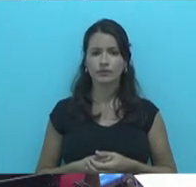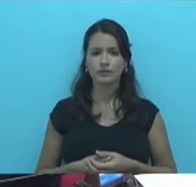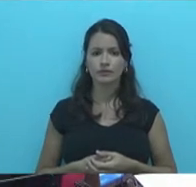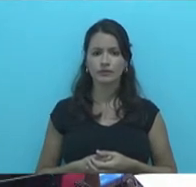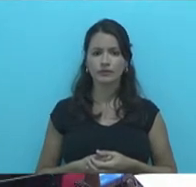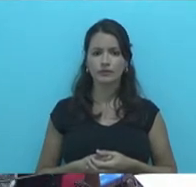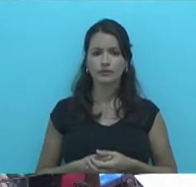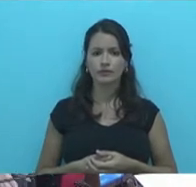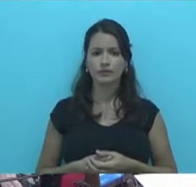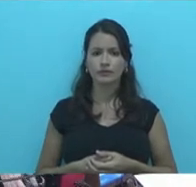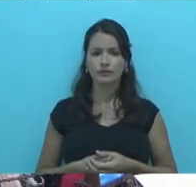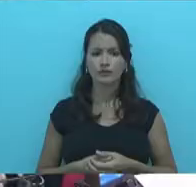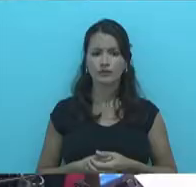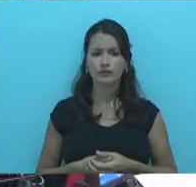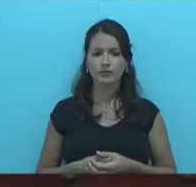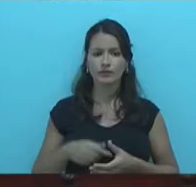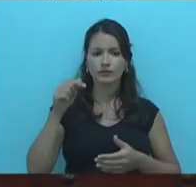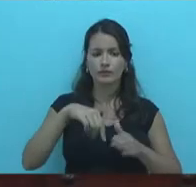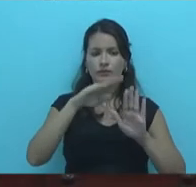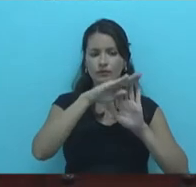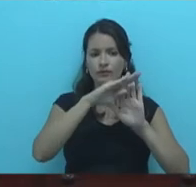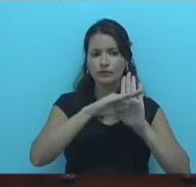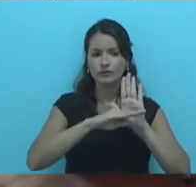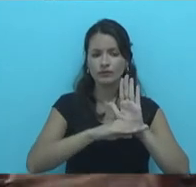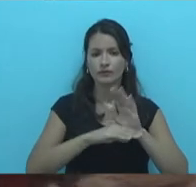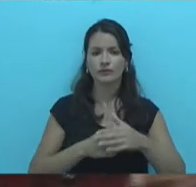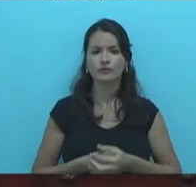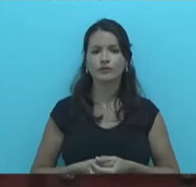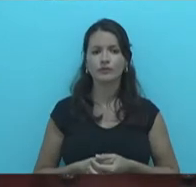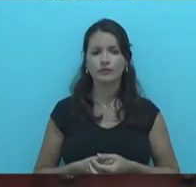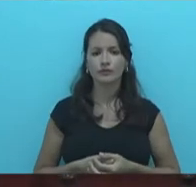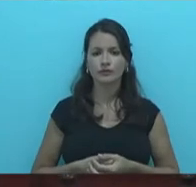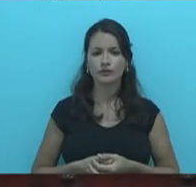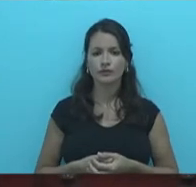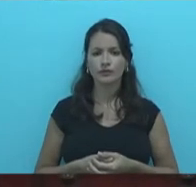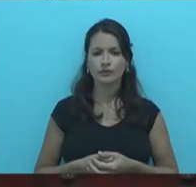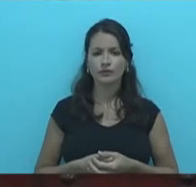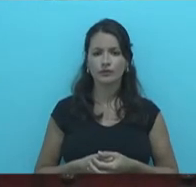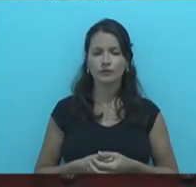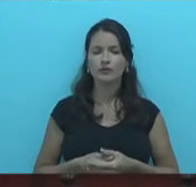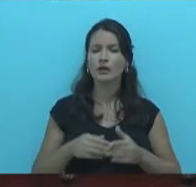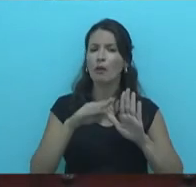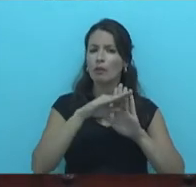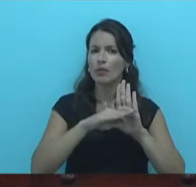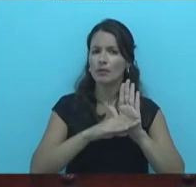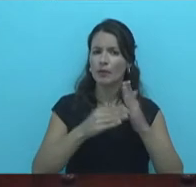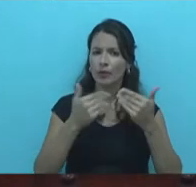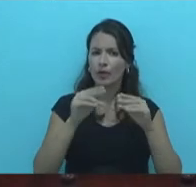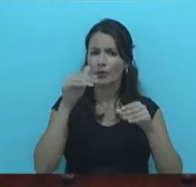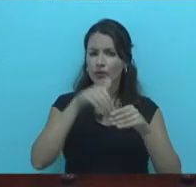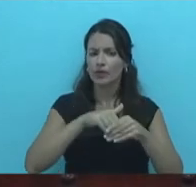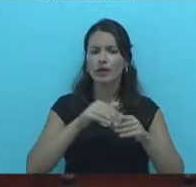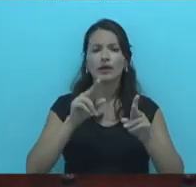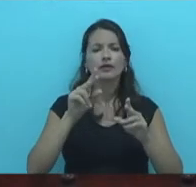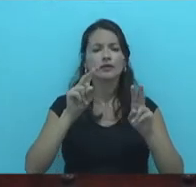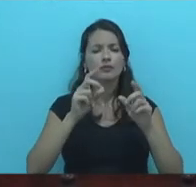Preferencias. A continuación se deben considerar las preferencias del día. Preferencias acordadas para la sesión de fecha 28 de febrero del 2019. Preferencia